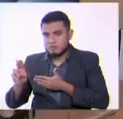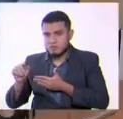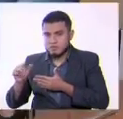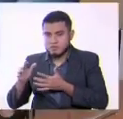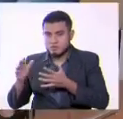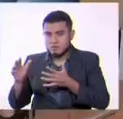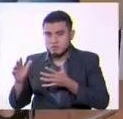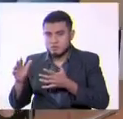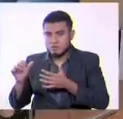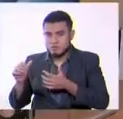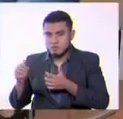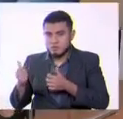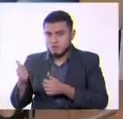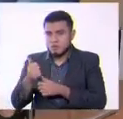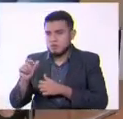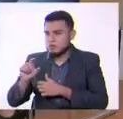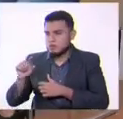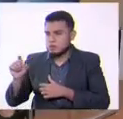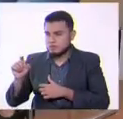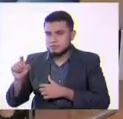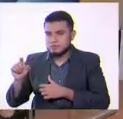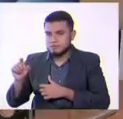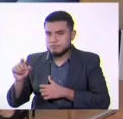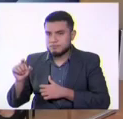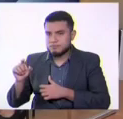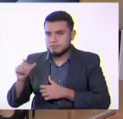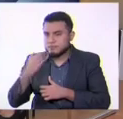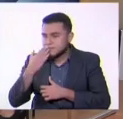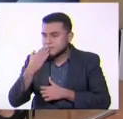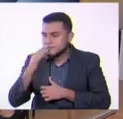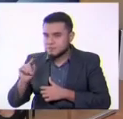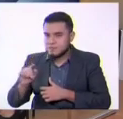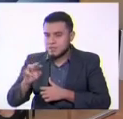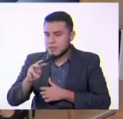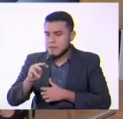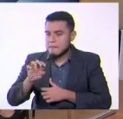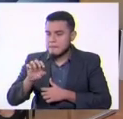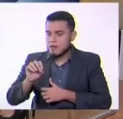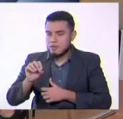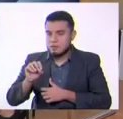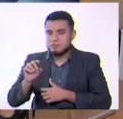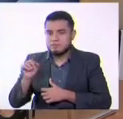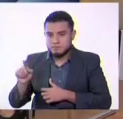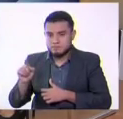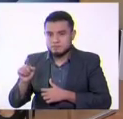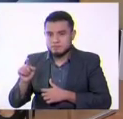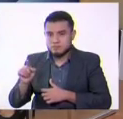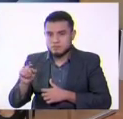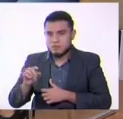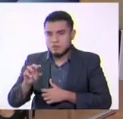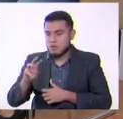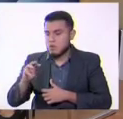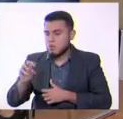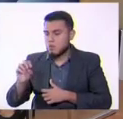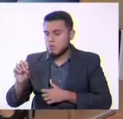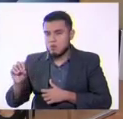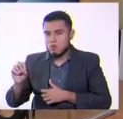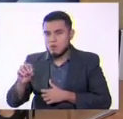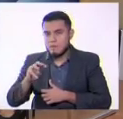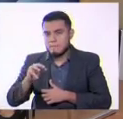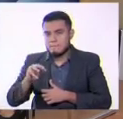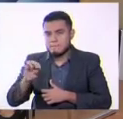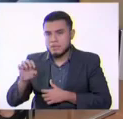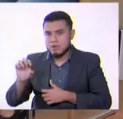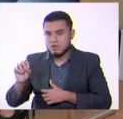un término peyorativo, que era meo. Entonces pasaron de ser Hmong a ser meo.